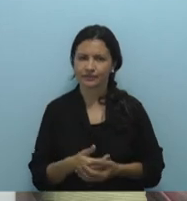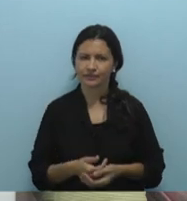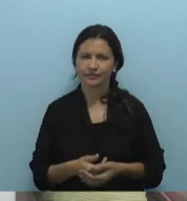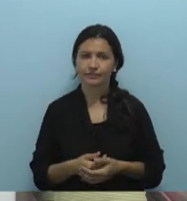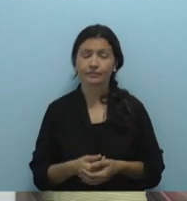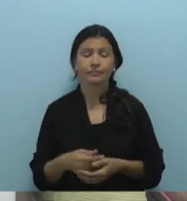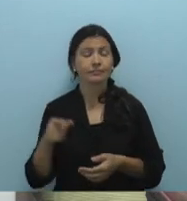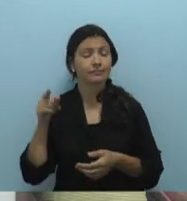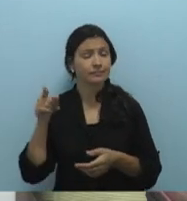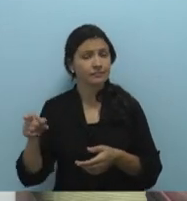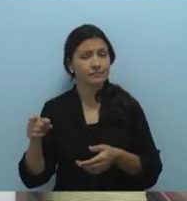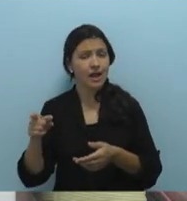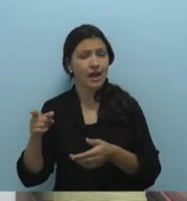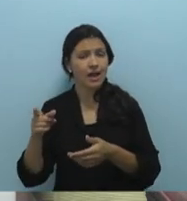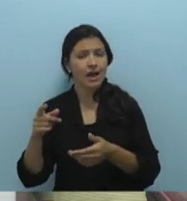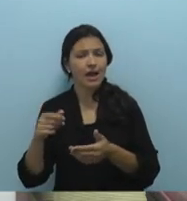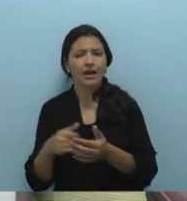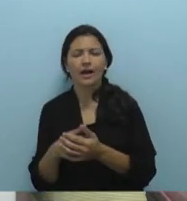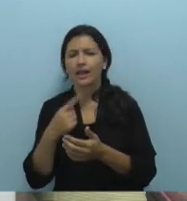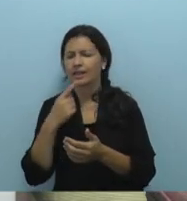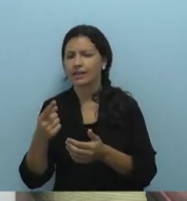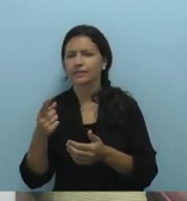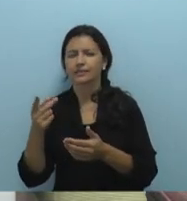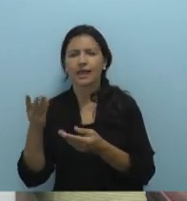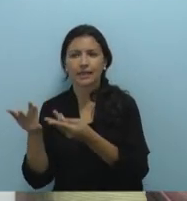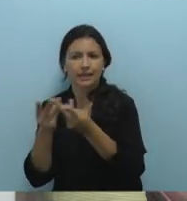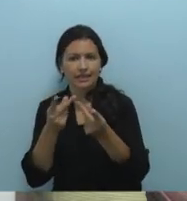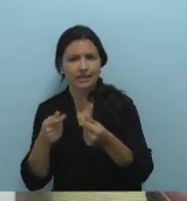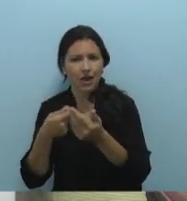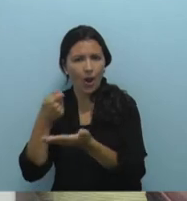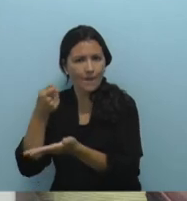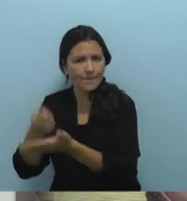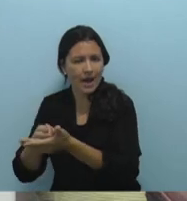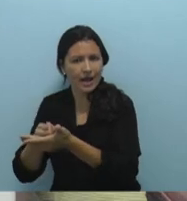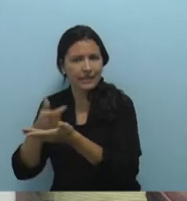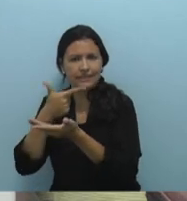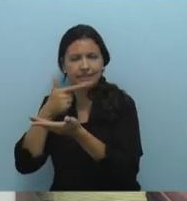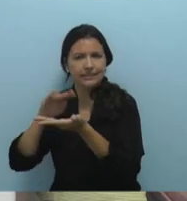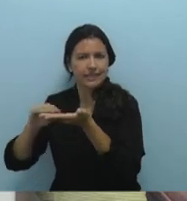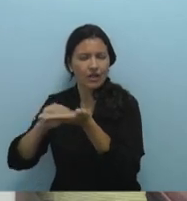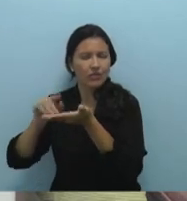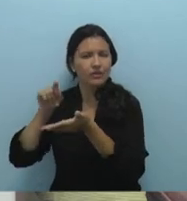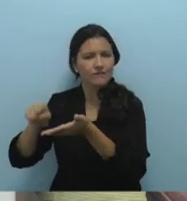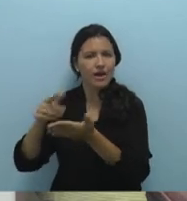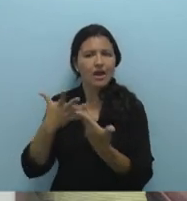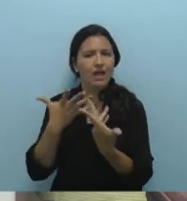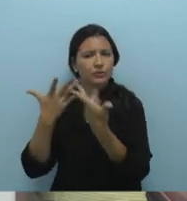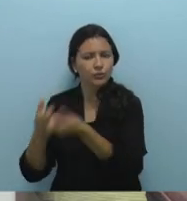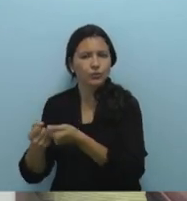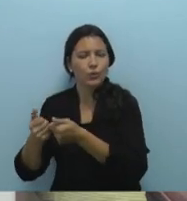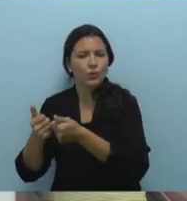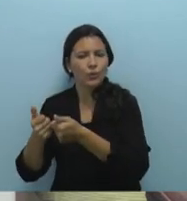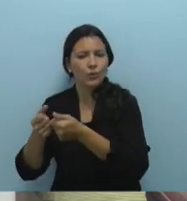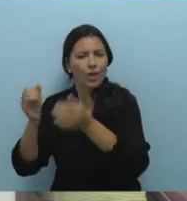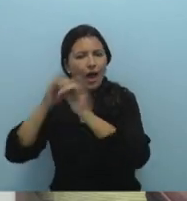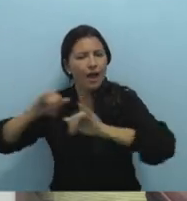causa de juego clandestino se menciona que parte del dinero que posiblemente recibían sectores de la política eran para